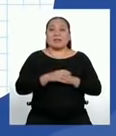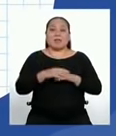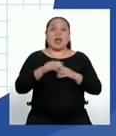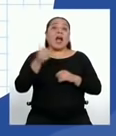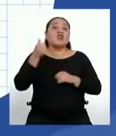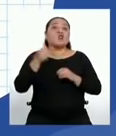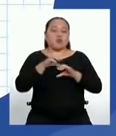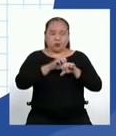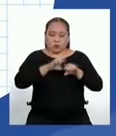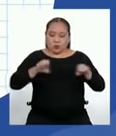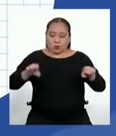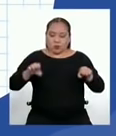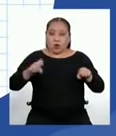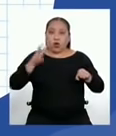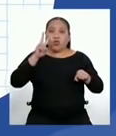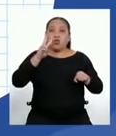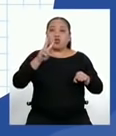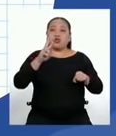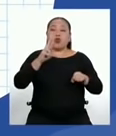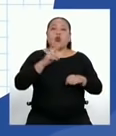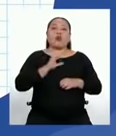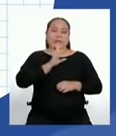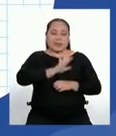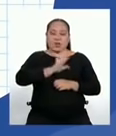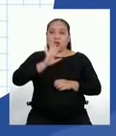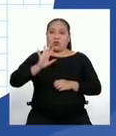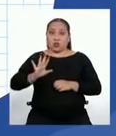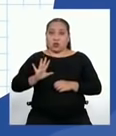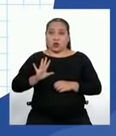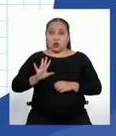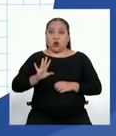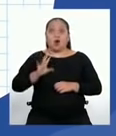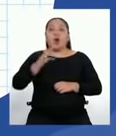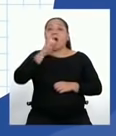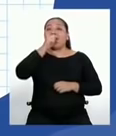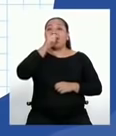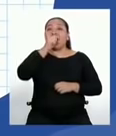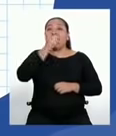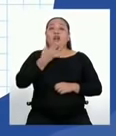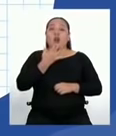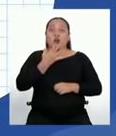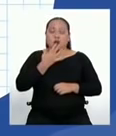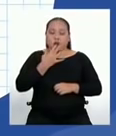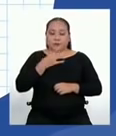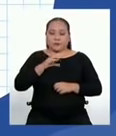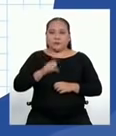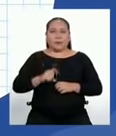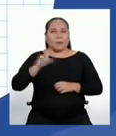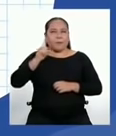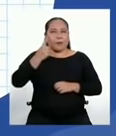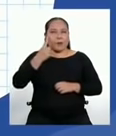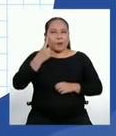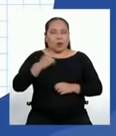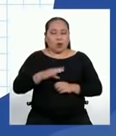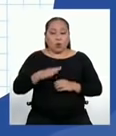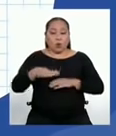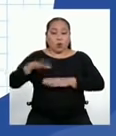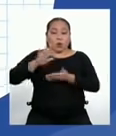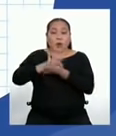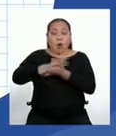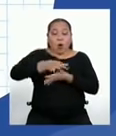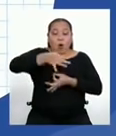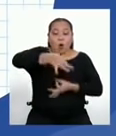azul y otros 2 segmentos de longitud 5 centímetros graficados de color anaranjado. Primero trazamos en una hoja